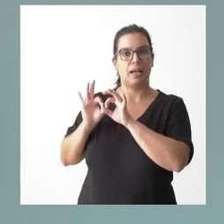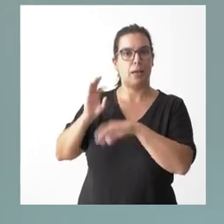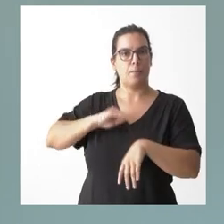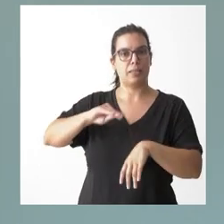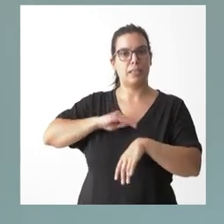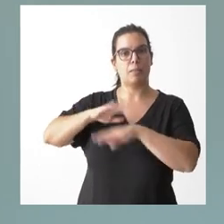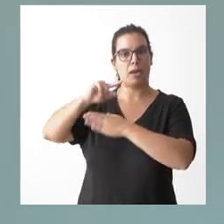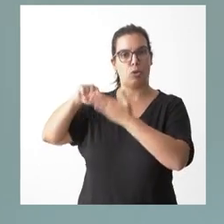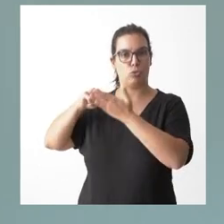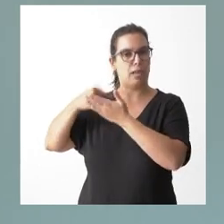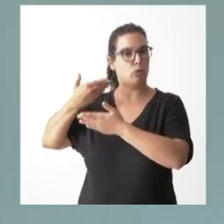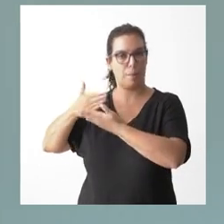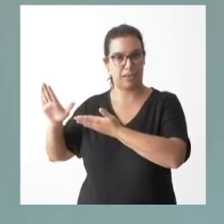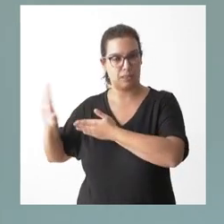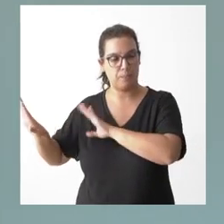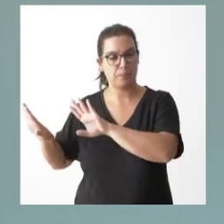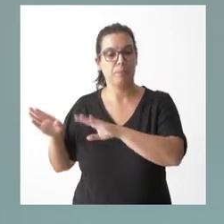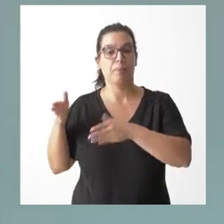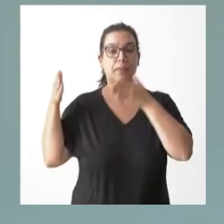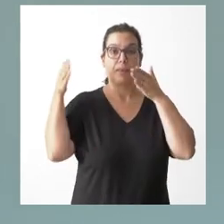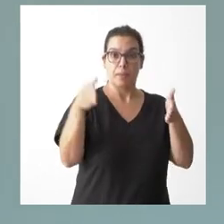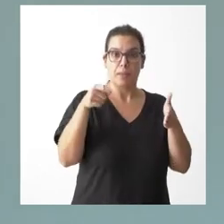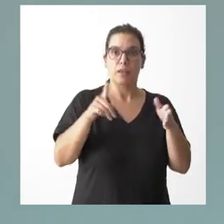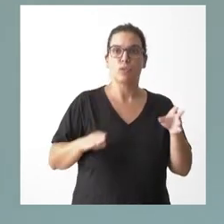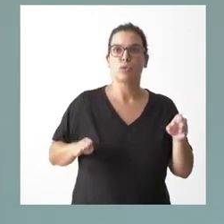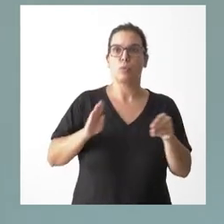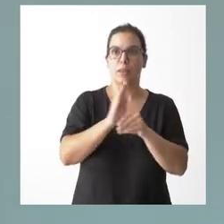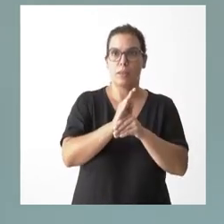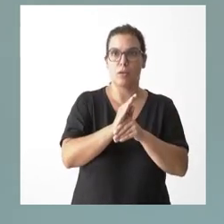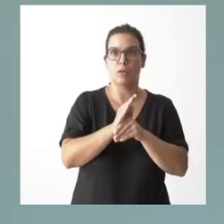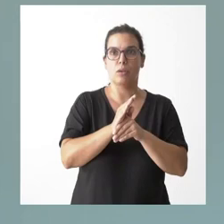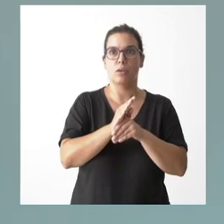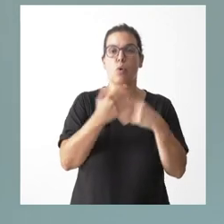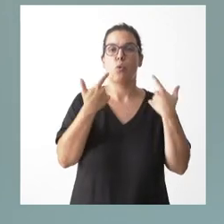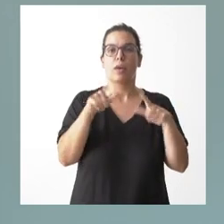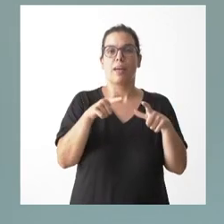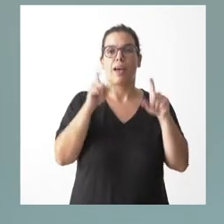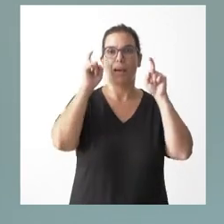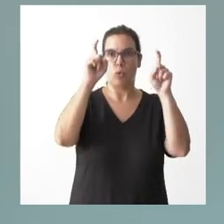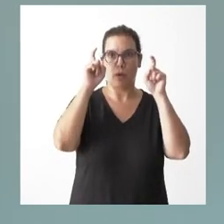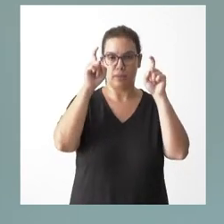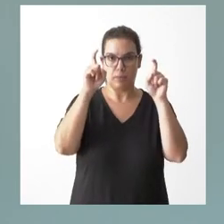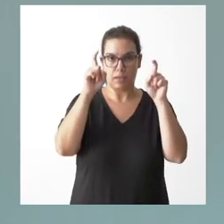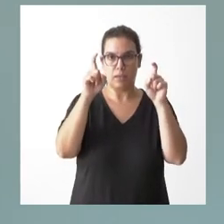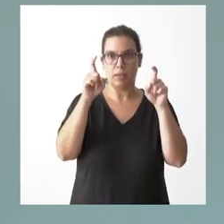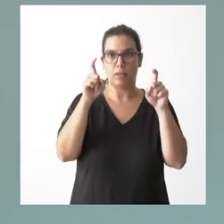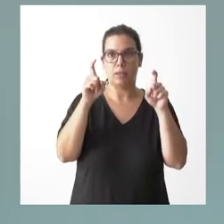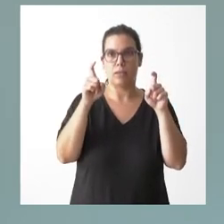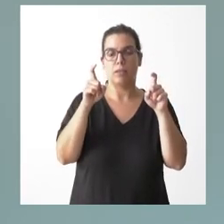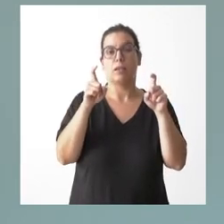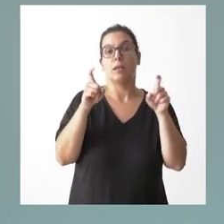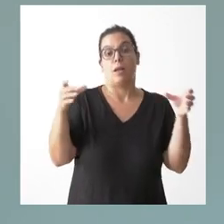cuantía presupuestaria. Hay un módulo de subvención por cada unidad educativa. La unidad educativa sabe que como tope son 20